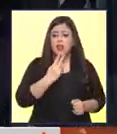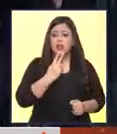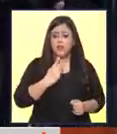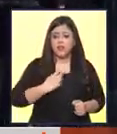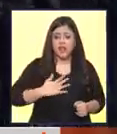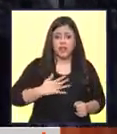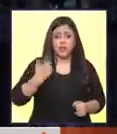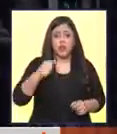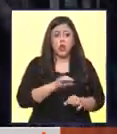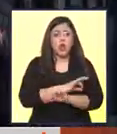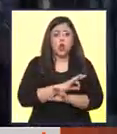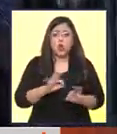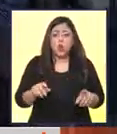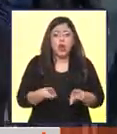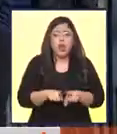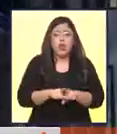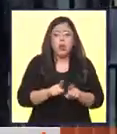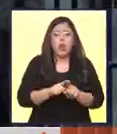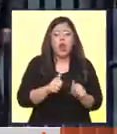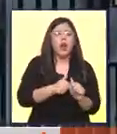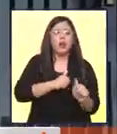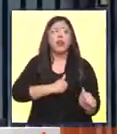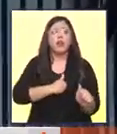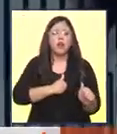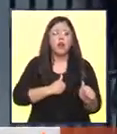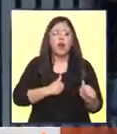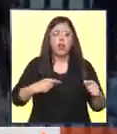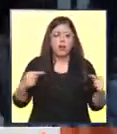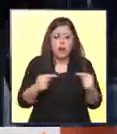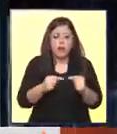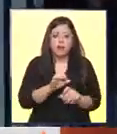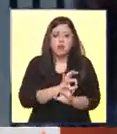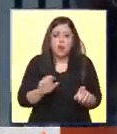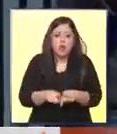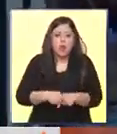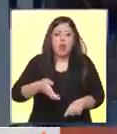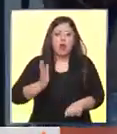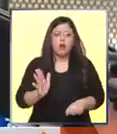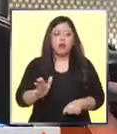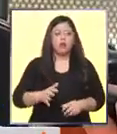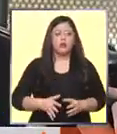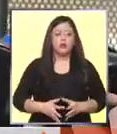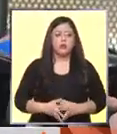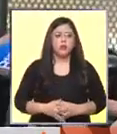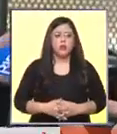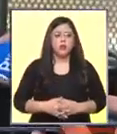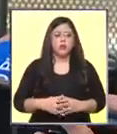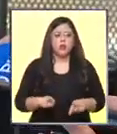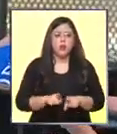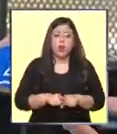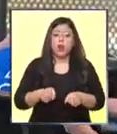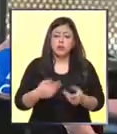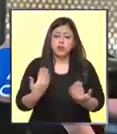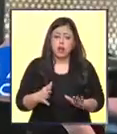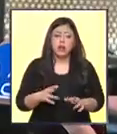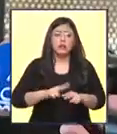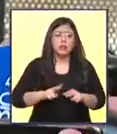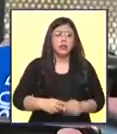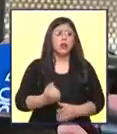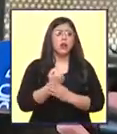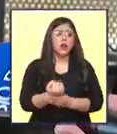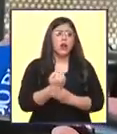de los errores del pasado. Por un lado ingresamos a los heridos, era nuestro deber como ciudadanos. Darle la ayuda correspondiente a las personas